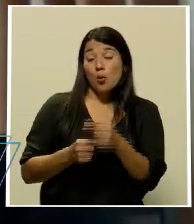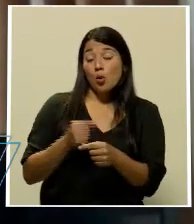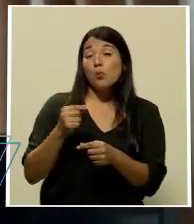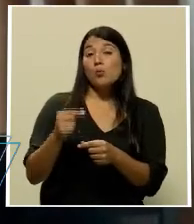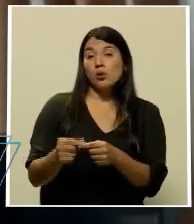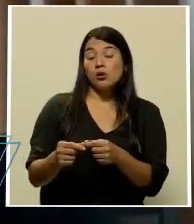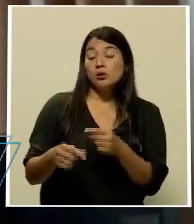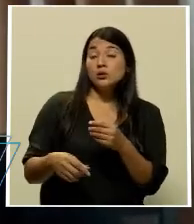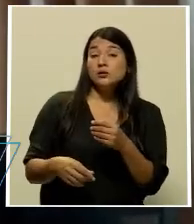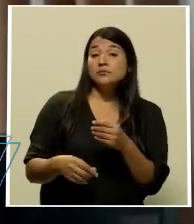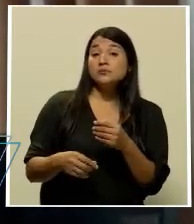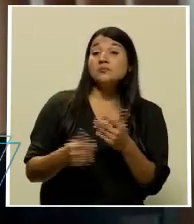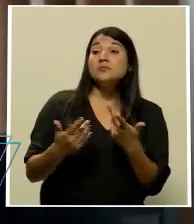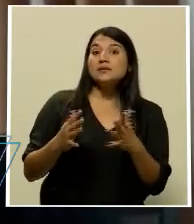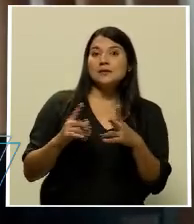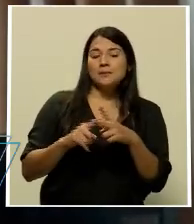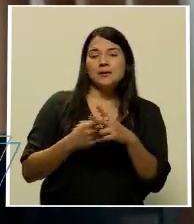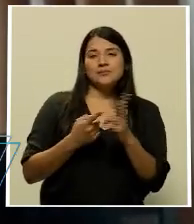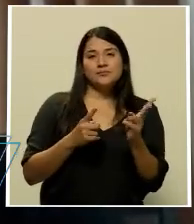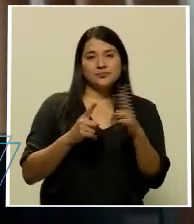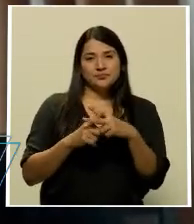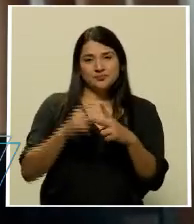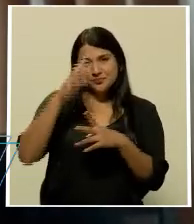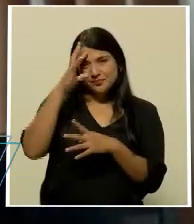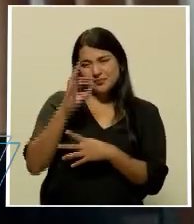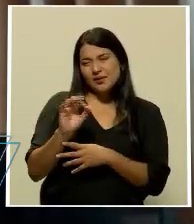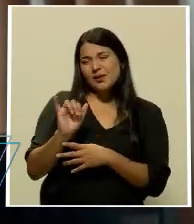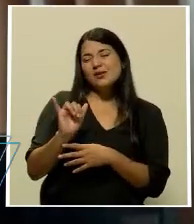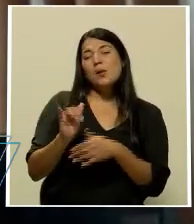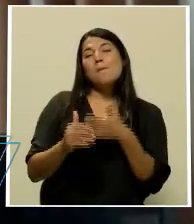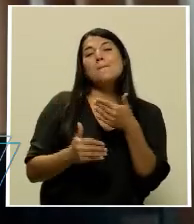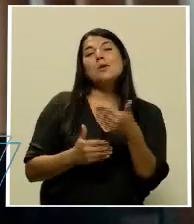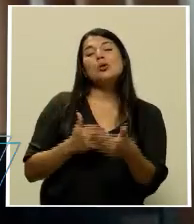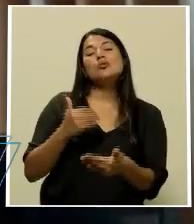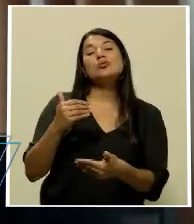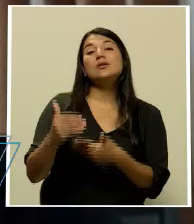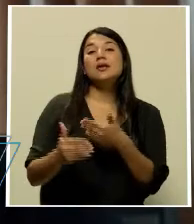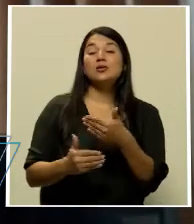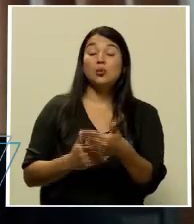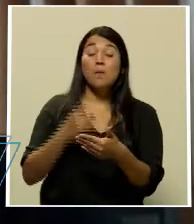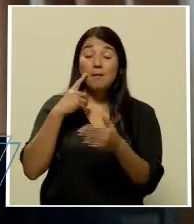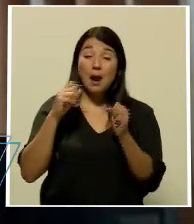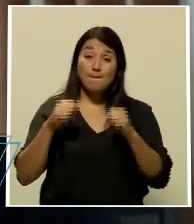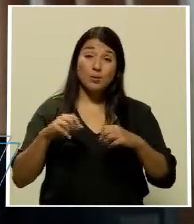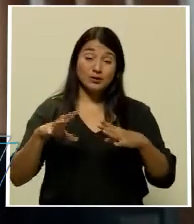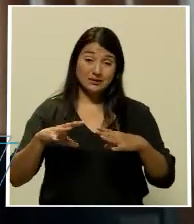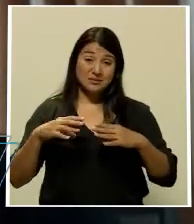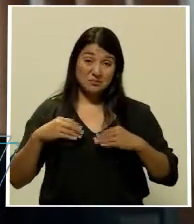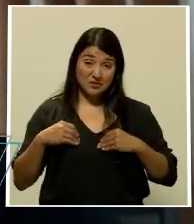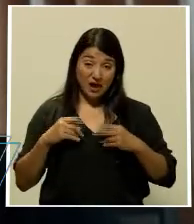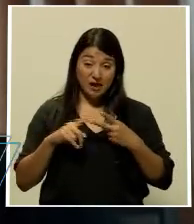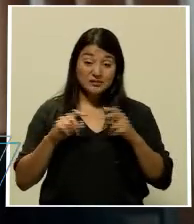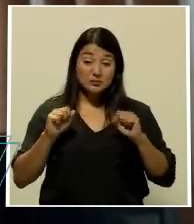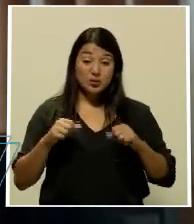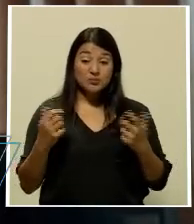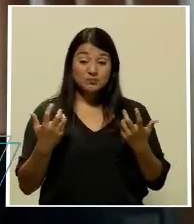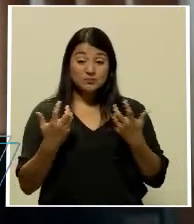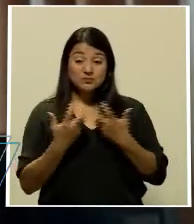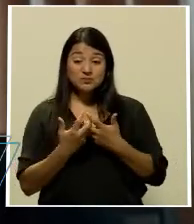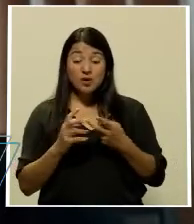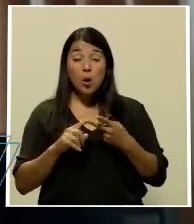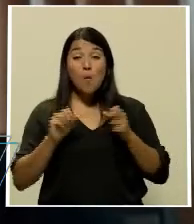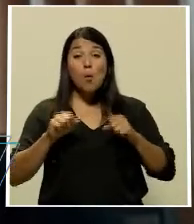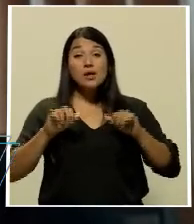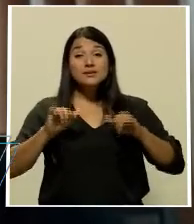cuota dentro del mercado. Yo siento que es un proceso de aceptación, de acoplamiento y de preparación que